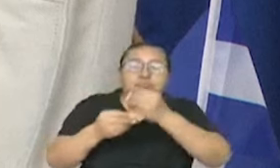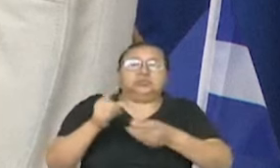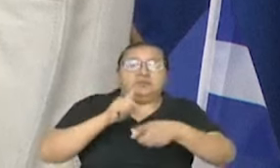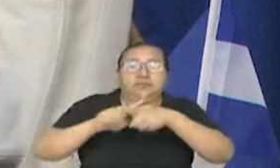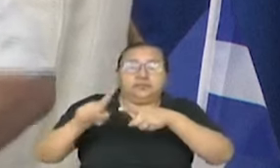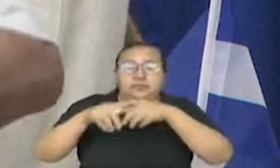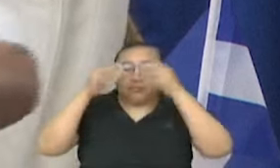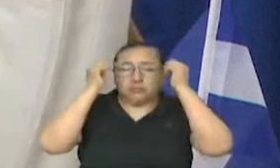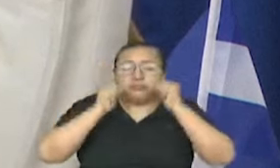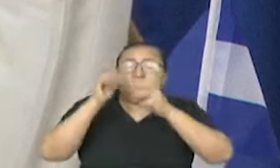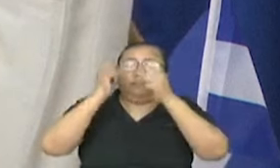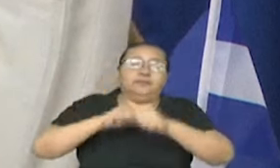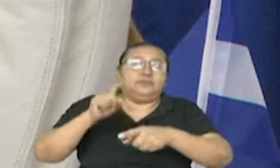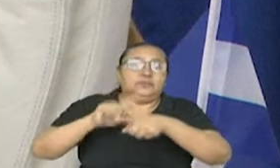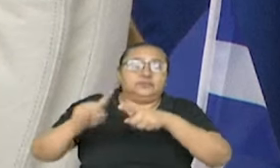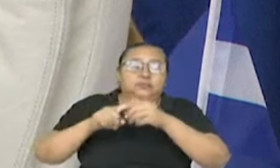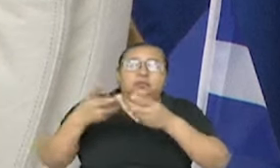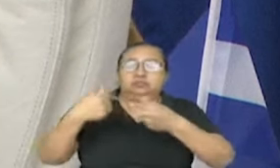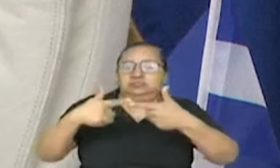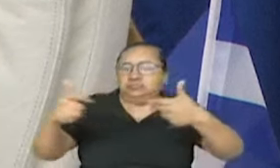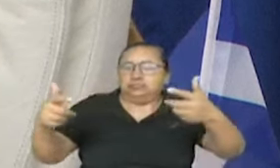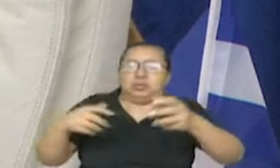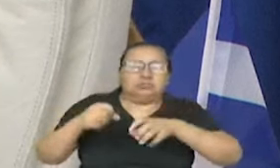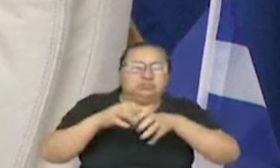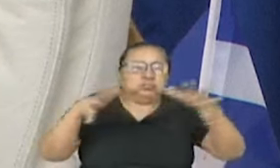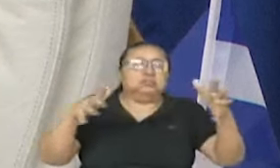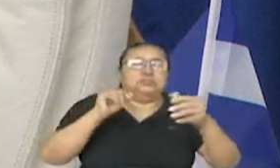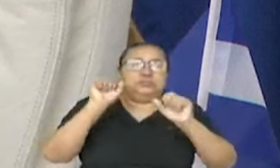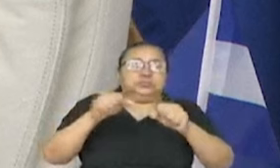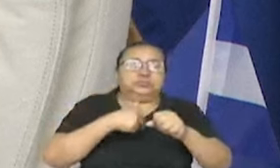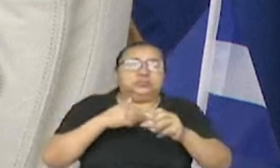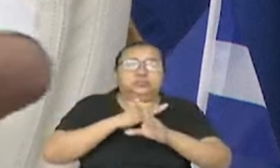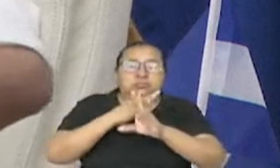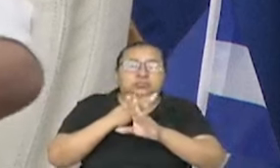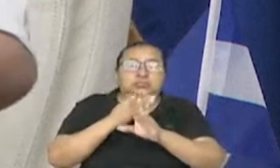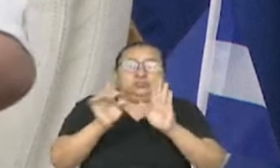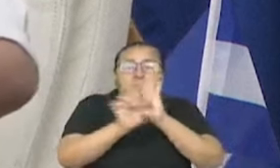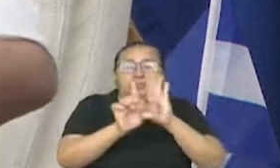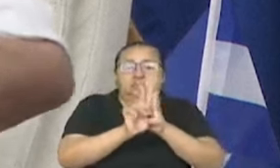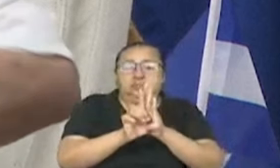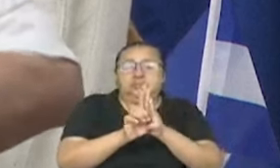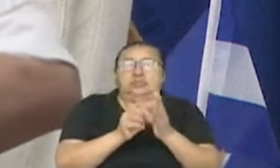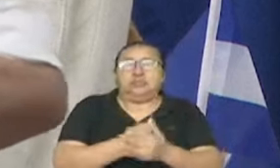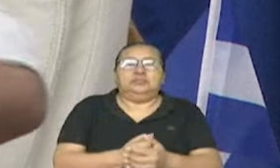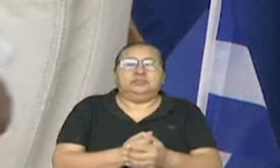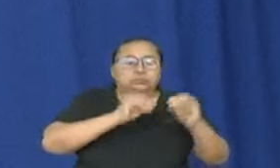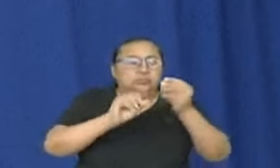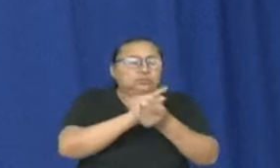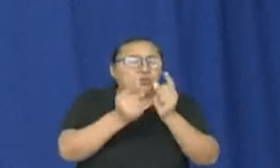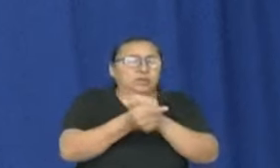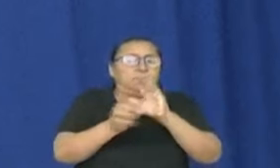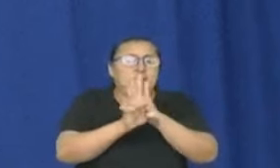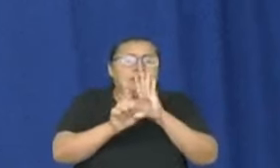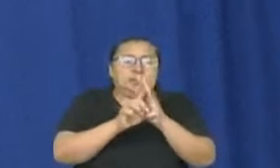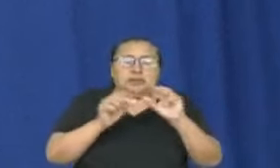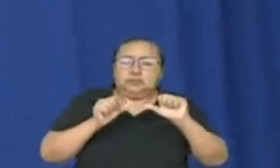financiamiento al terrorismo y el financiamiento a la proliferación de armas de destrucción masiva la Norma